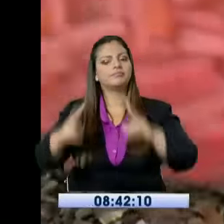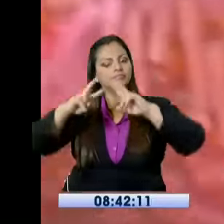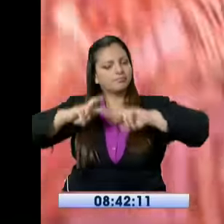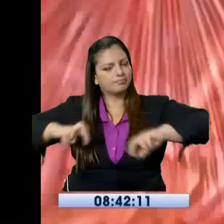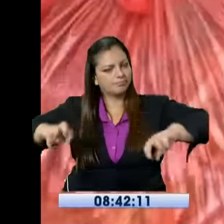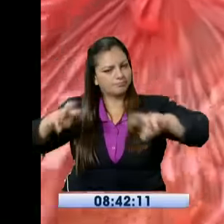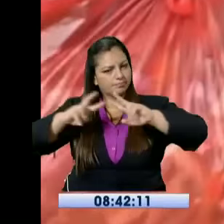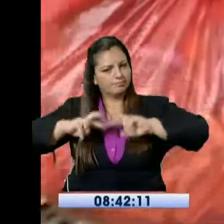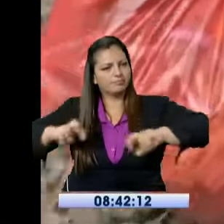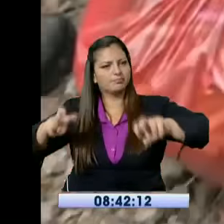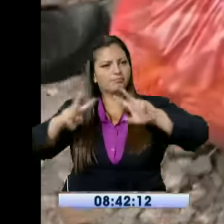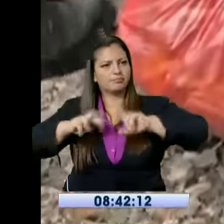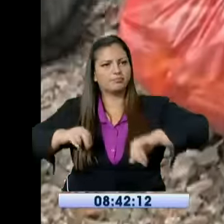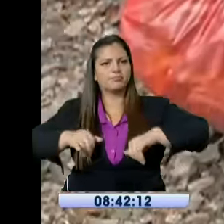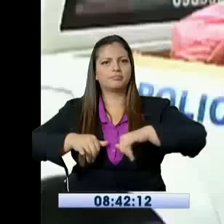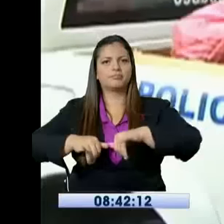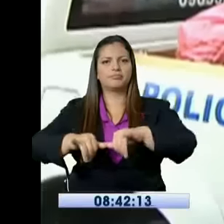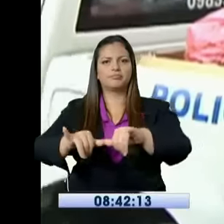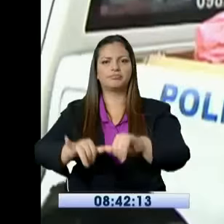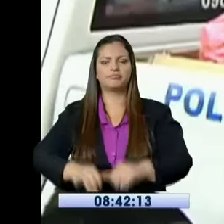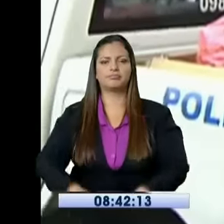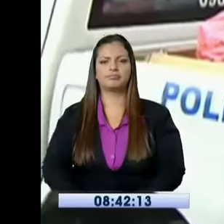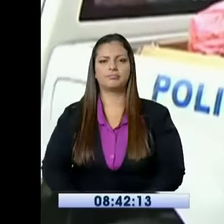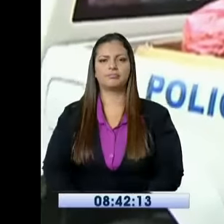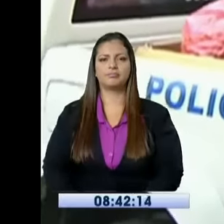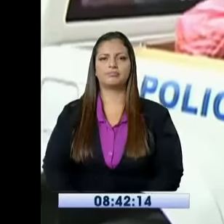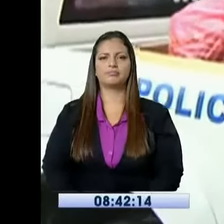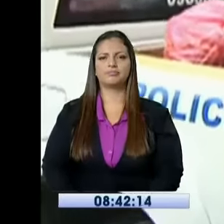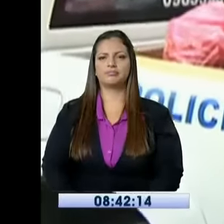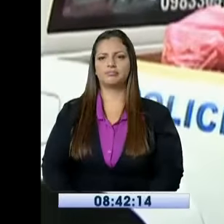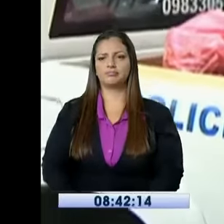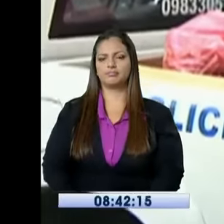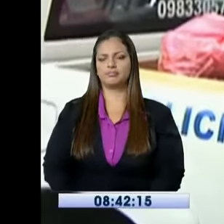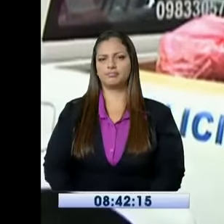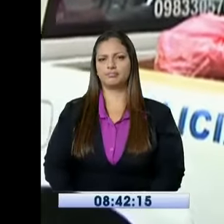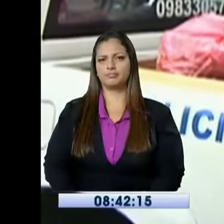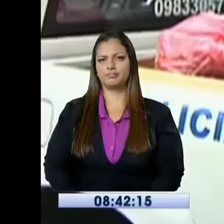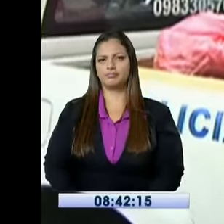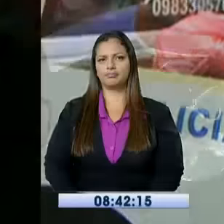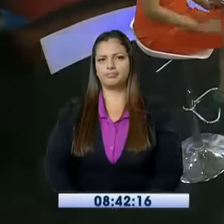también se adelanten a los festejos de fin de año, informó Julio César Saona.